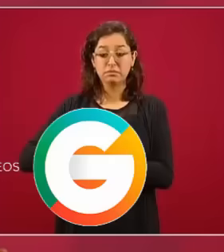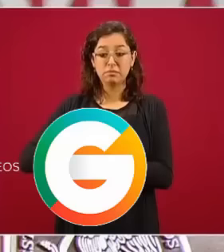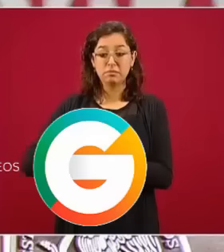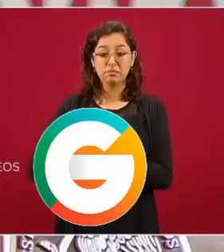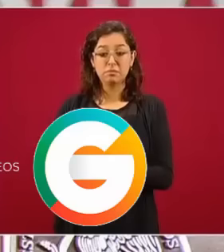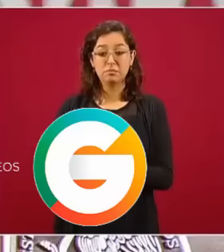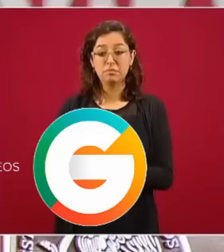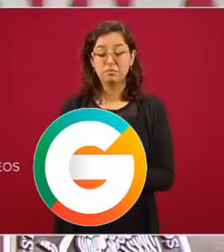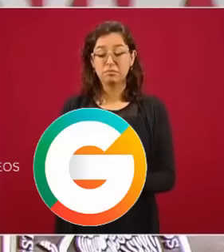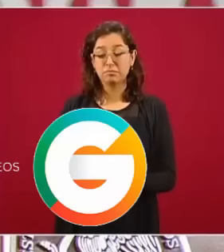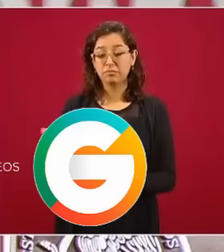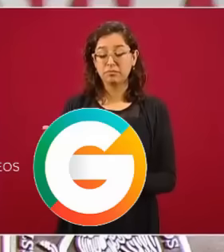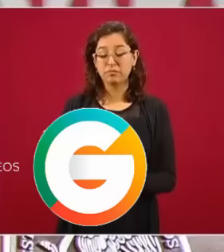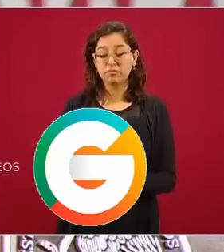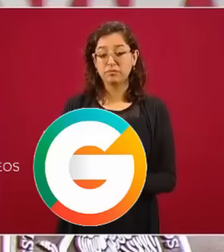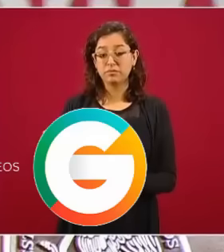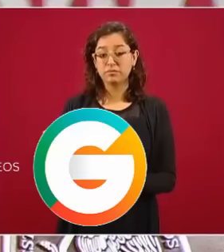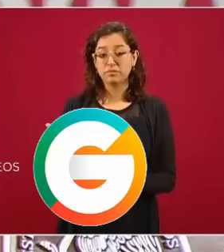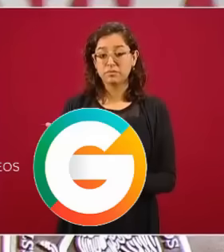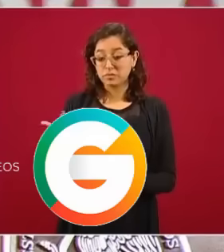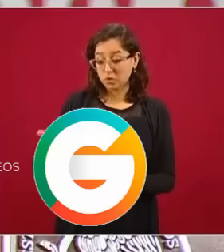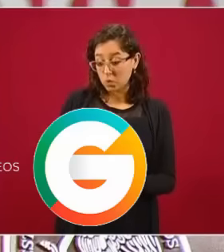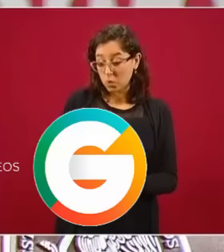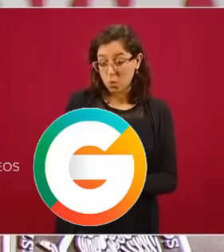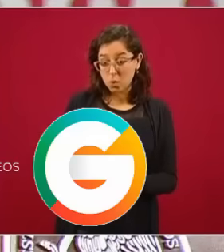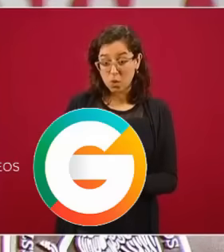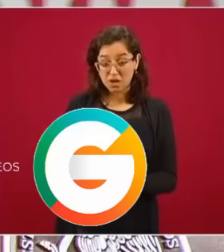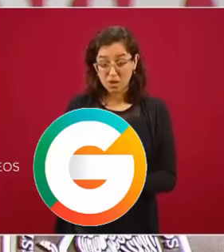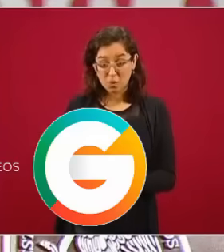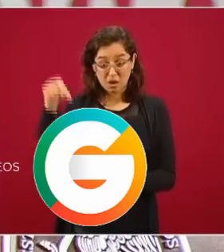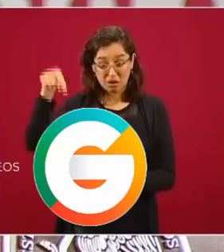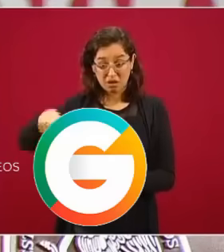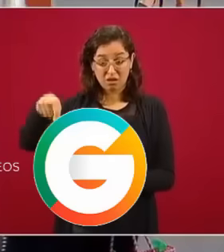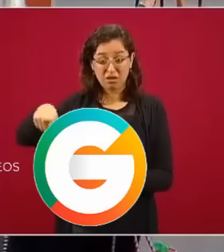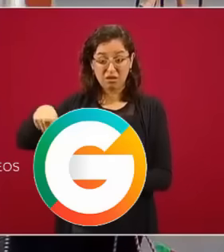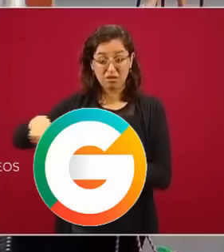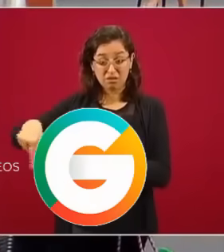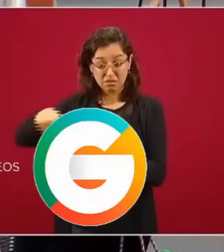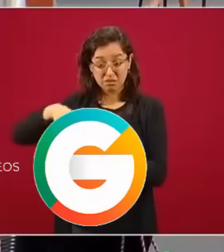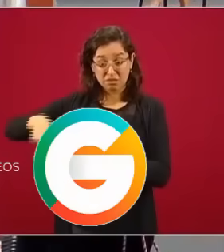en promedio, solo en Guanajuato,